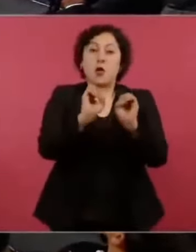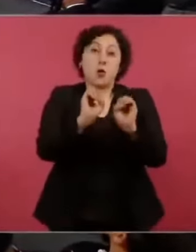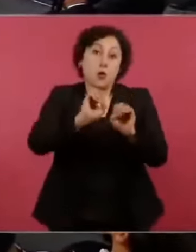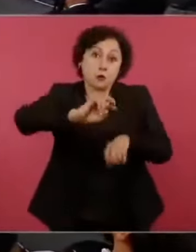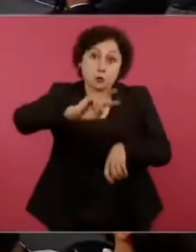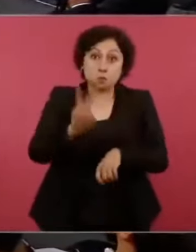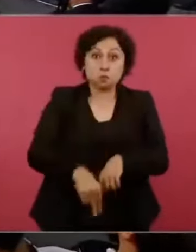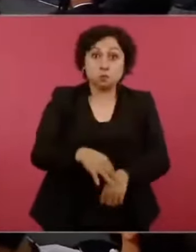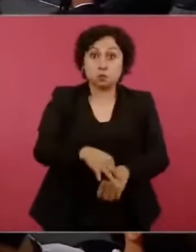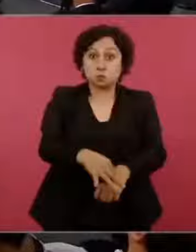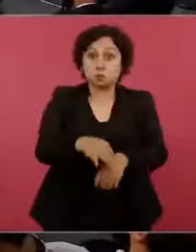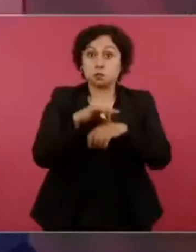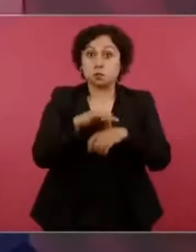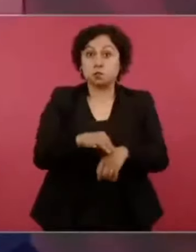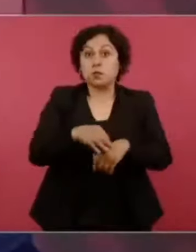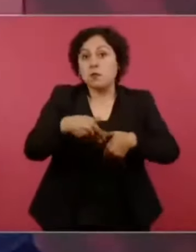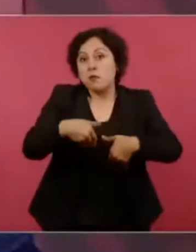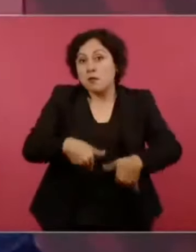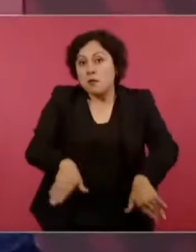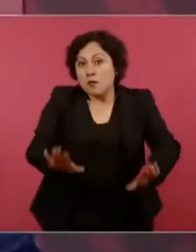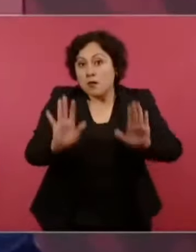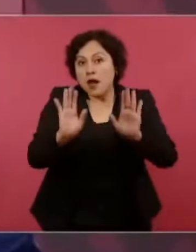de la DEA